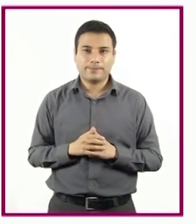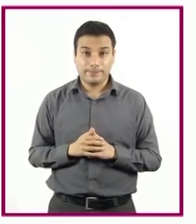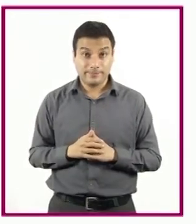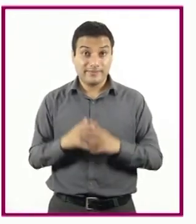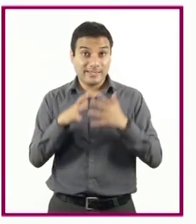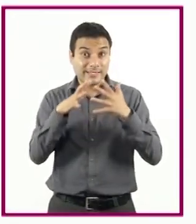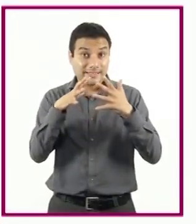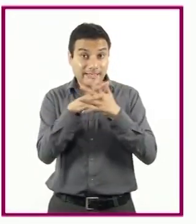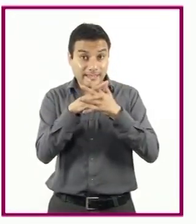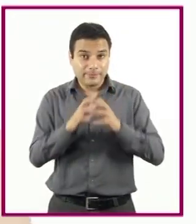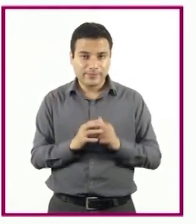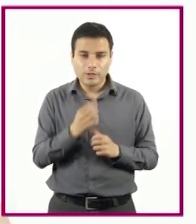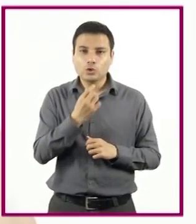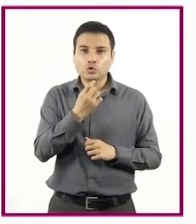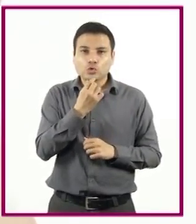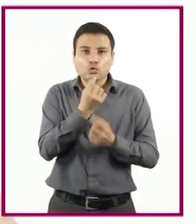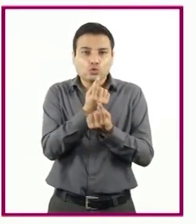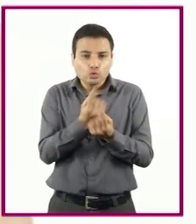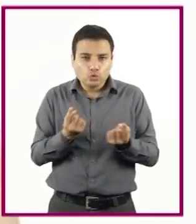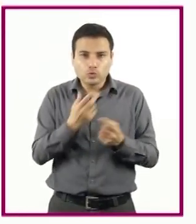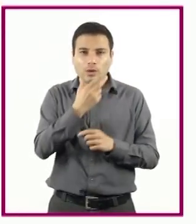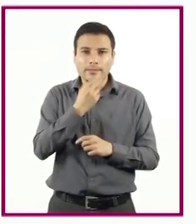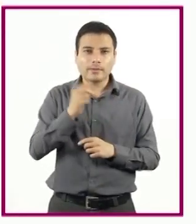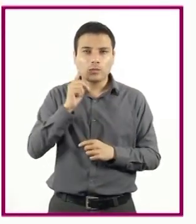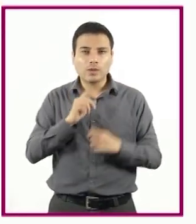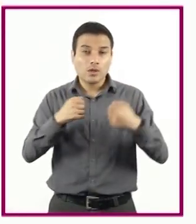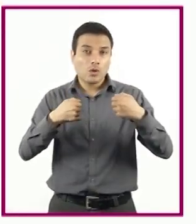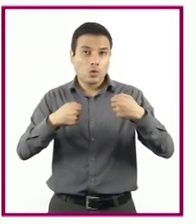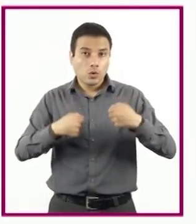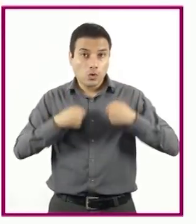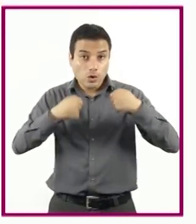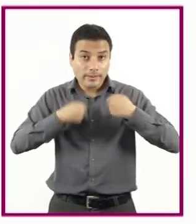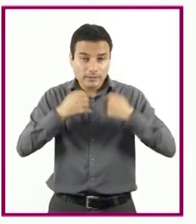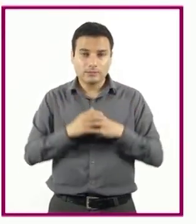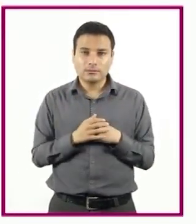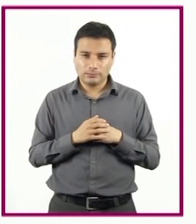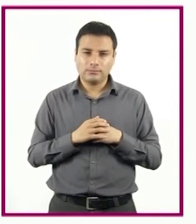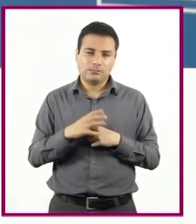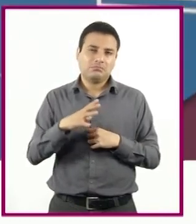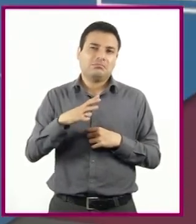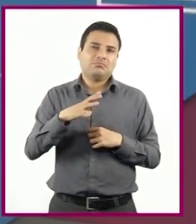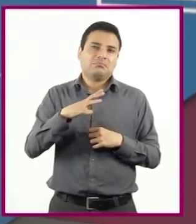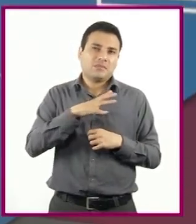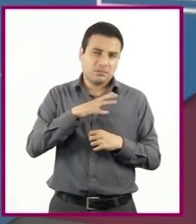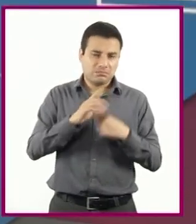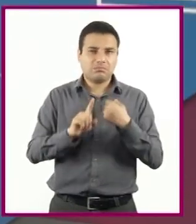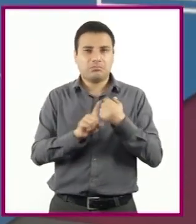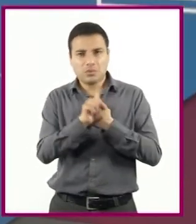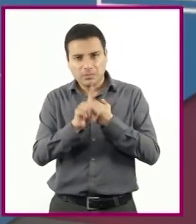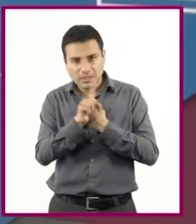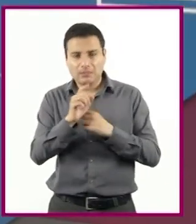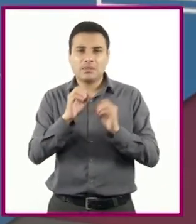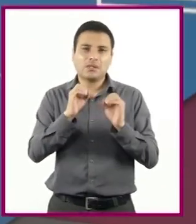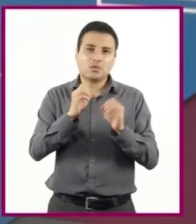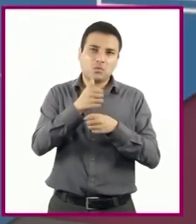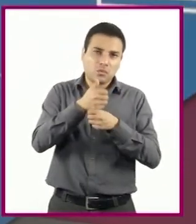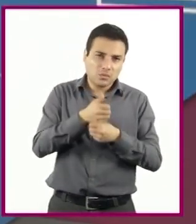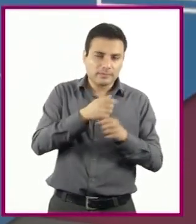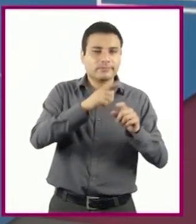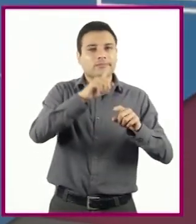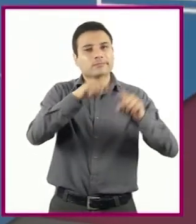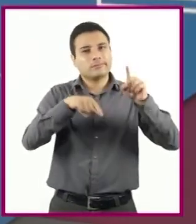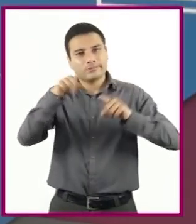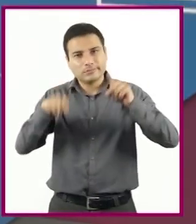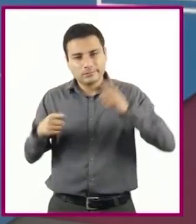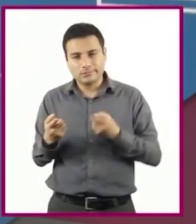guerra, las niñas, los niños y los jóvenes vivieron situaciones muy variadas, de acuerdo con su origen étnico y social,